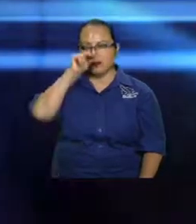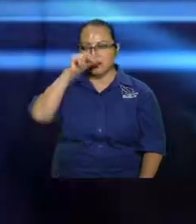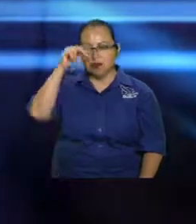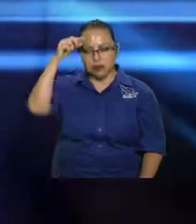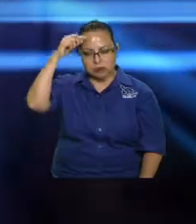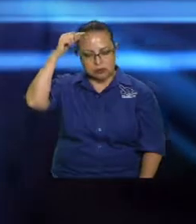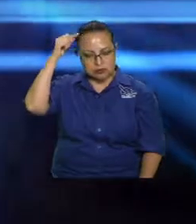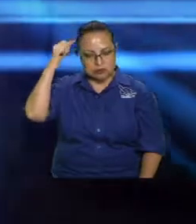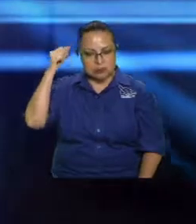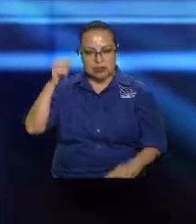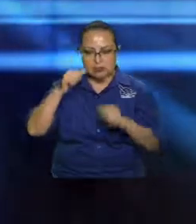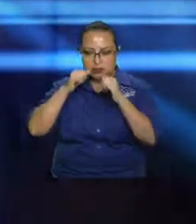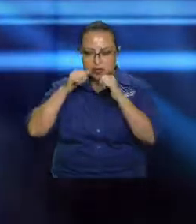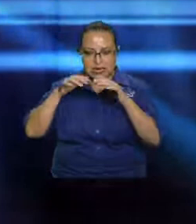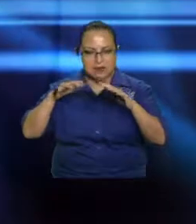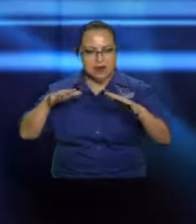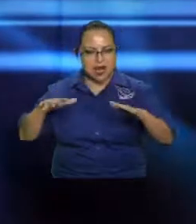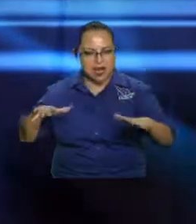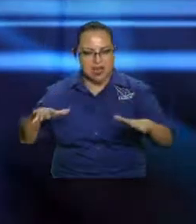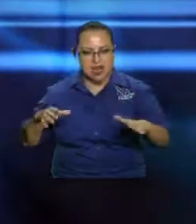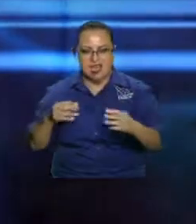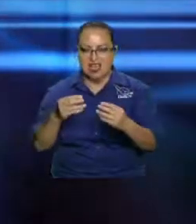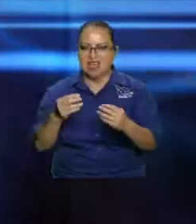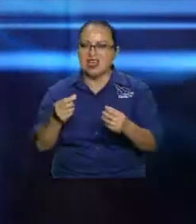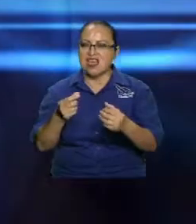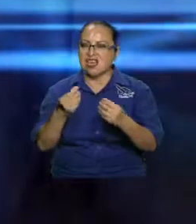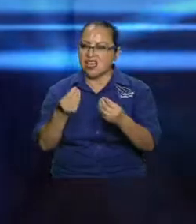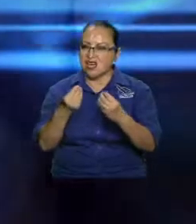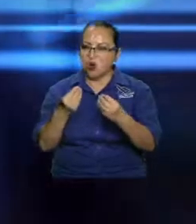es un animal de carroña.